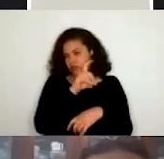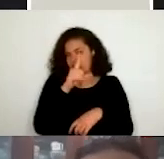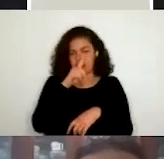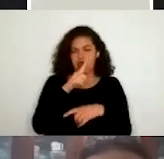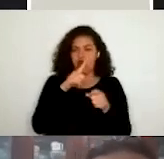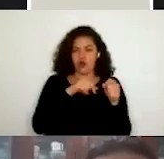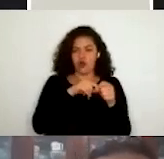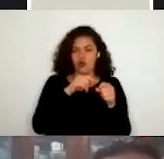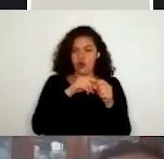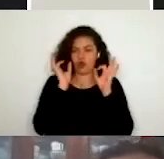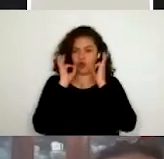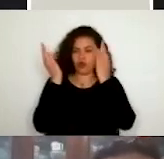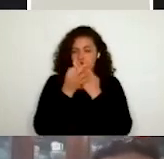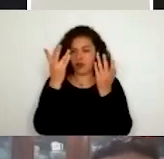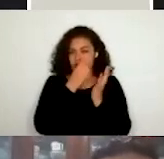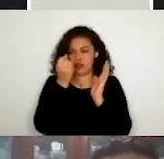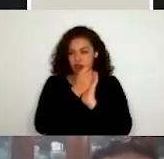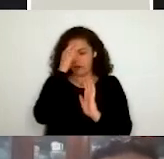a utilizar.